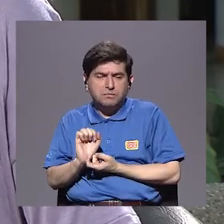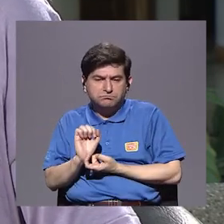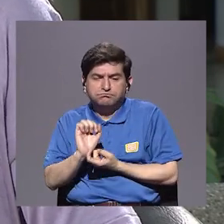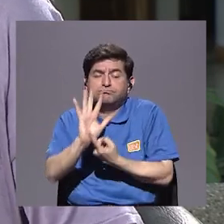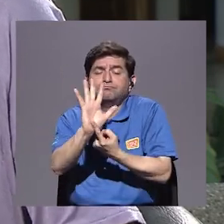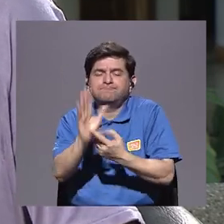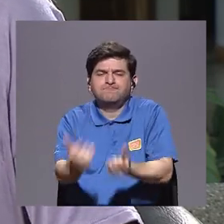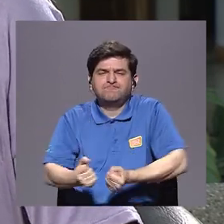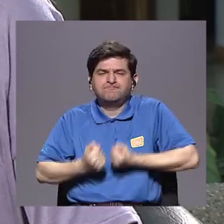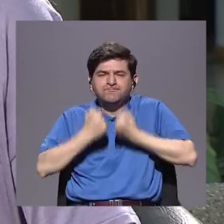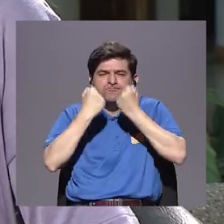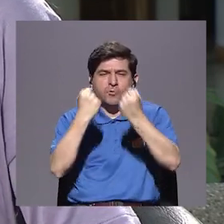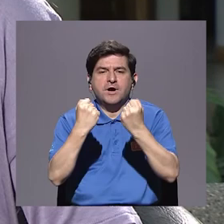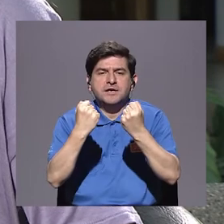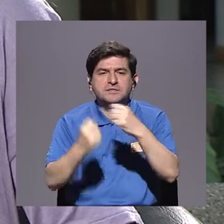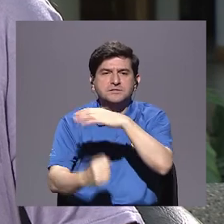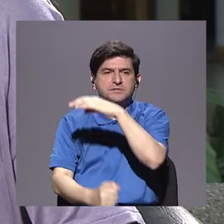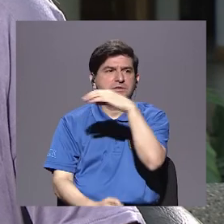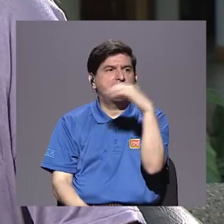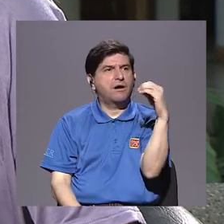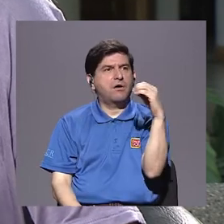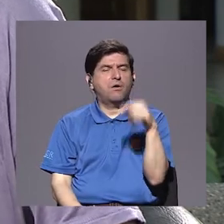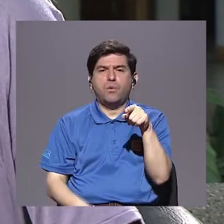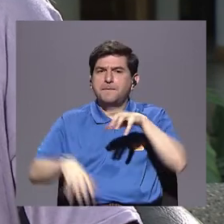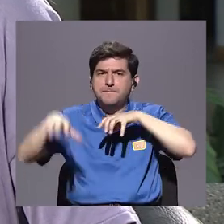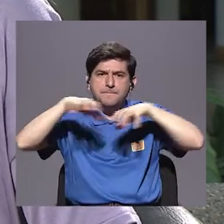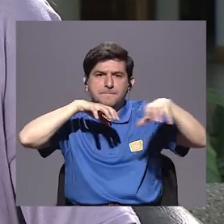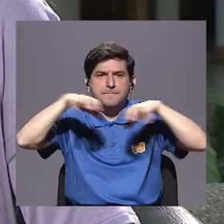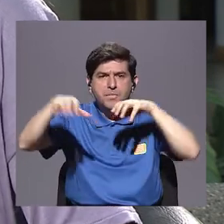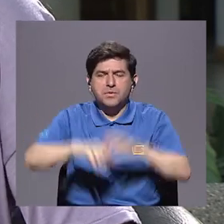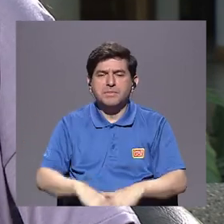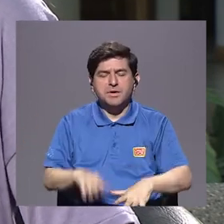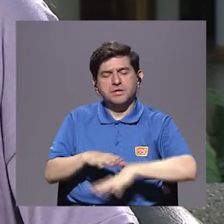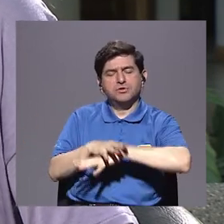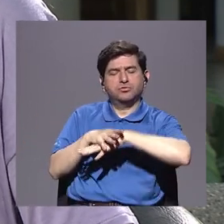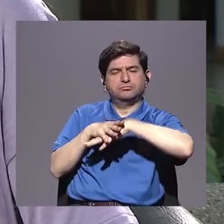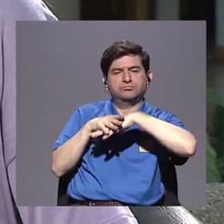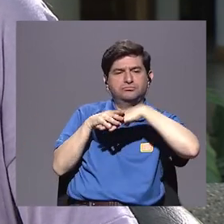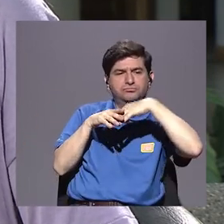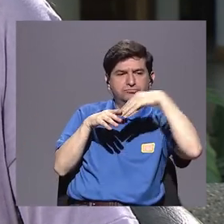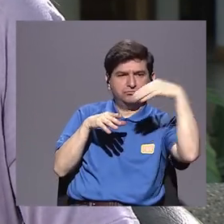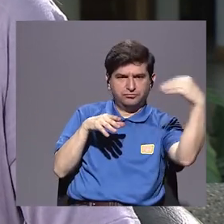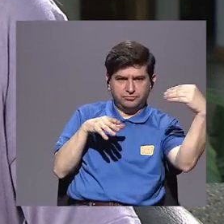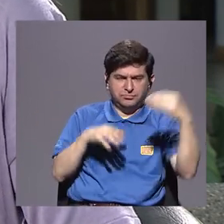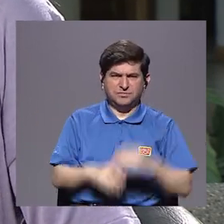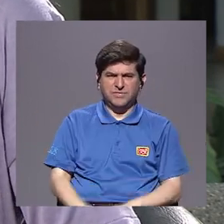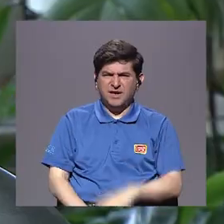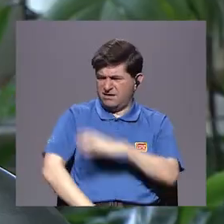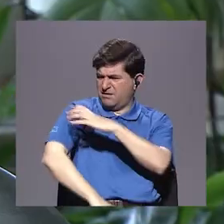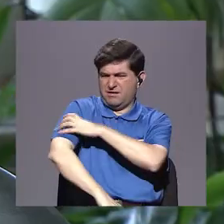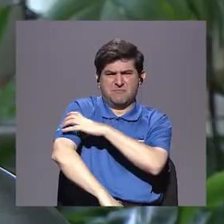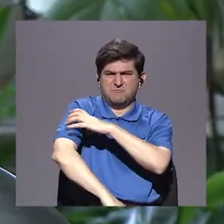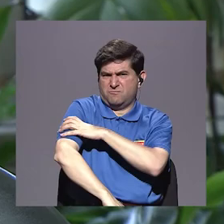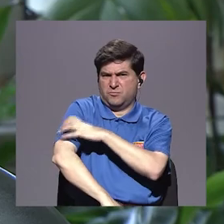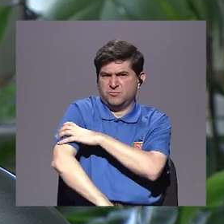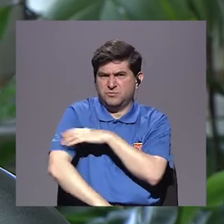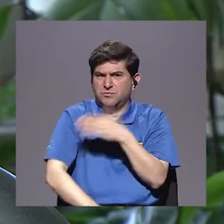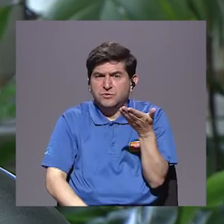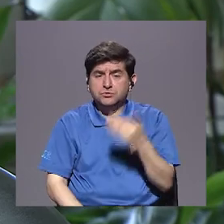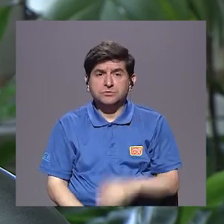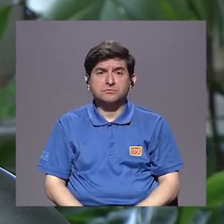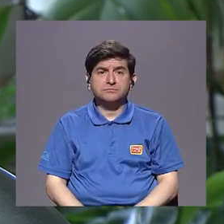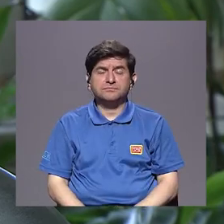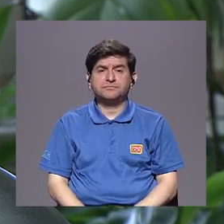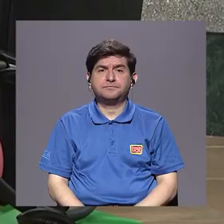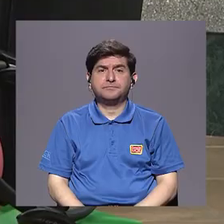proyectar esa fuerza o ese movimiento hacia lo externo. ¿A nivel muscular?